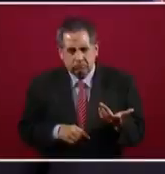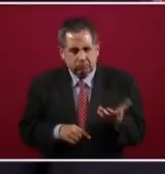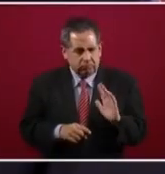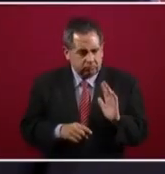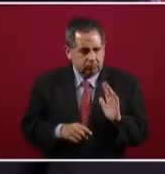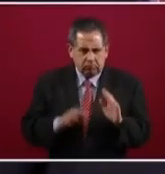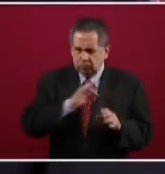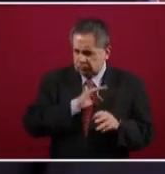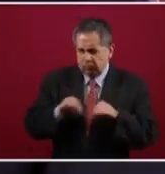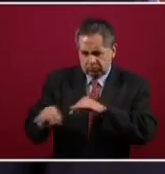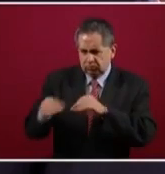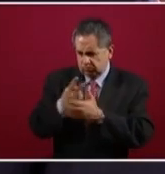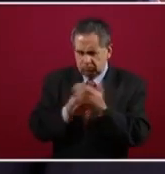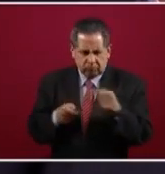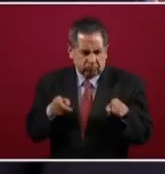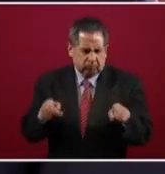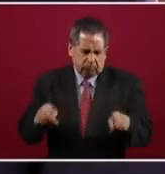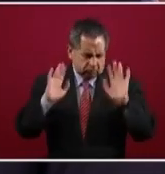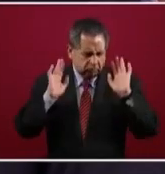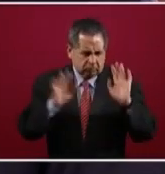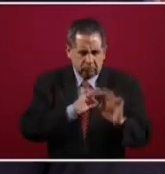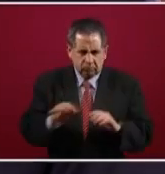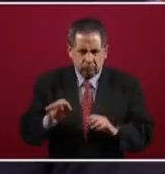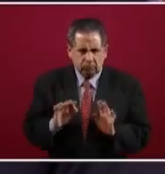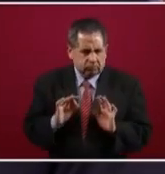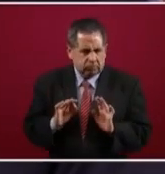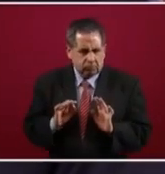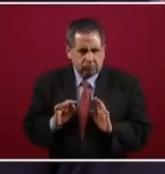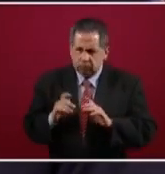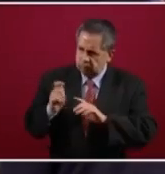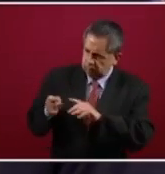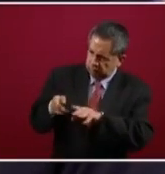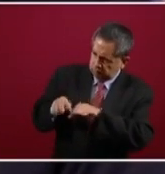impedimento, ¿sí?, si